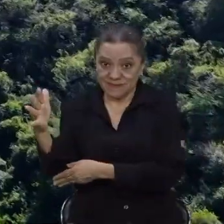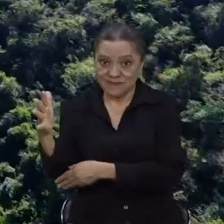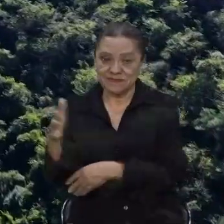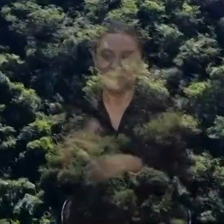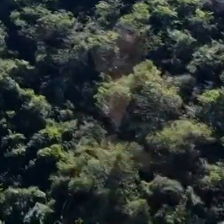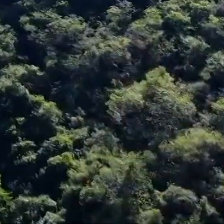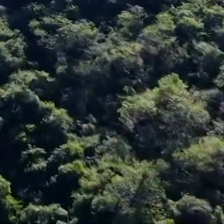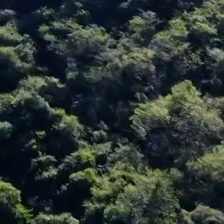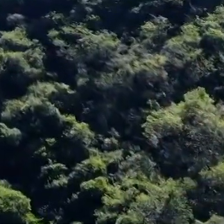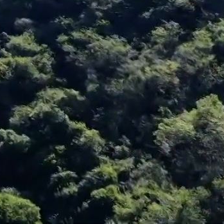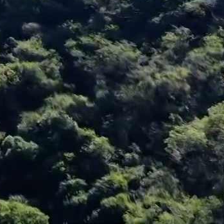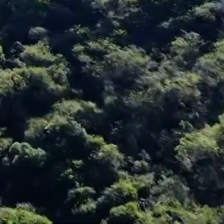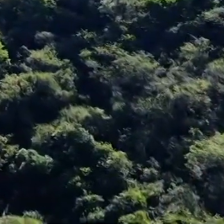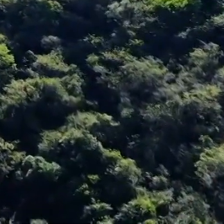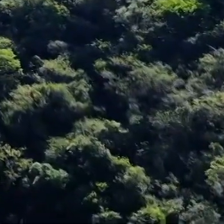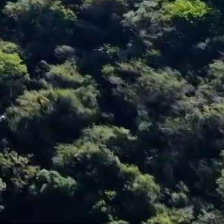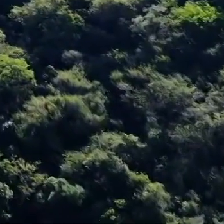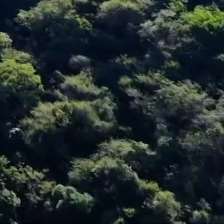Música